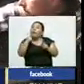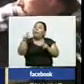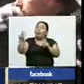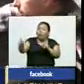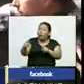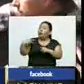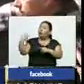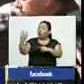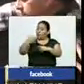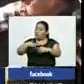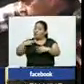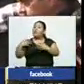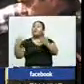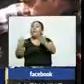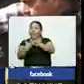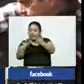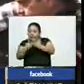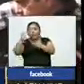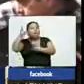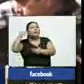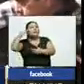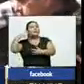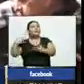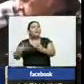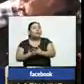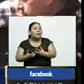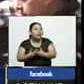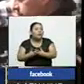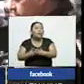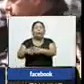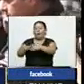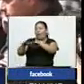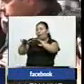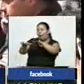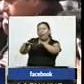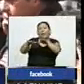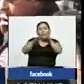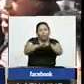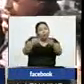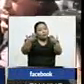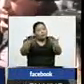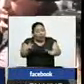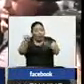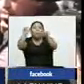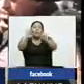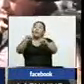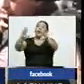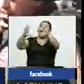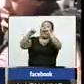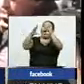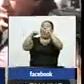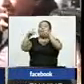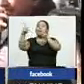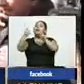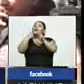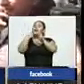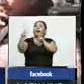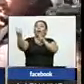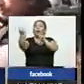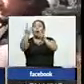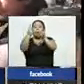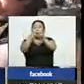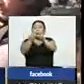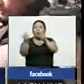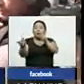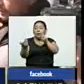mis compañeras y mis compañeros agradezco de antemano que me permitan dialogar con él, con quien él